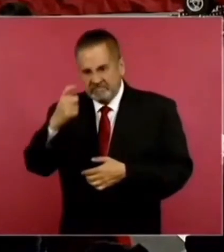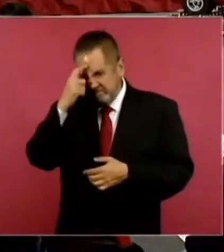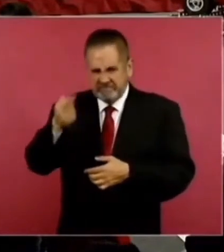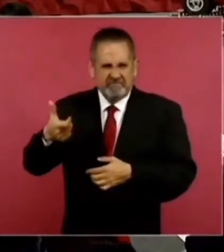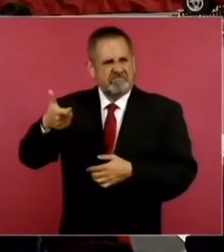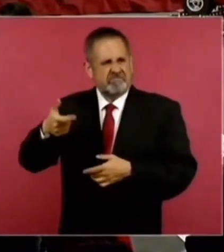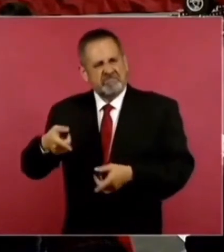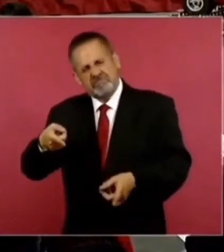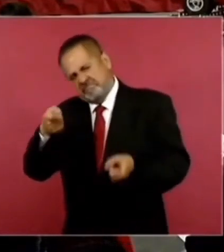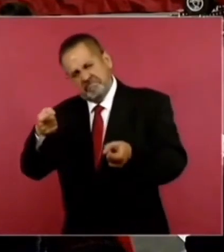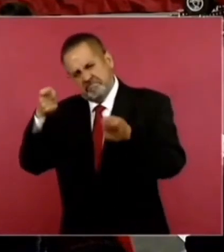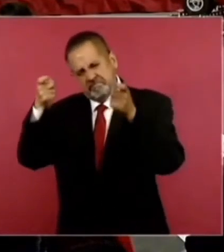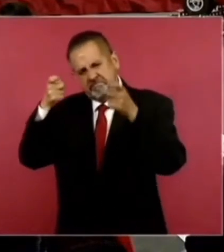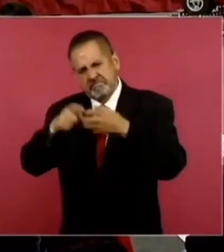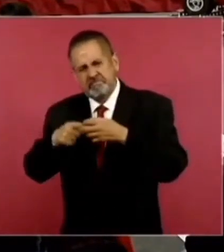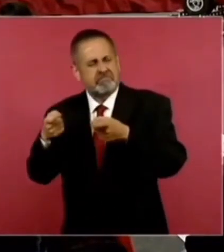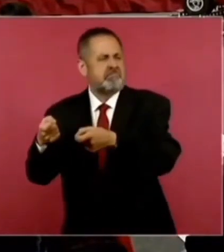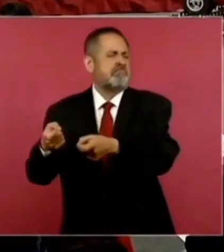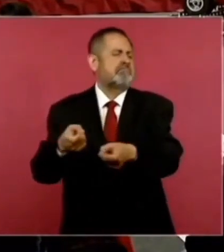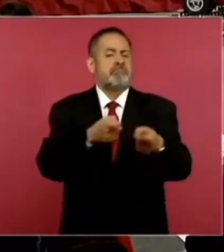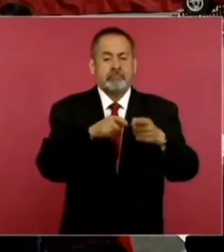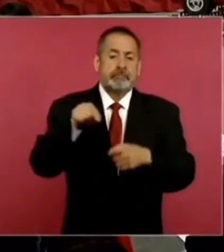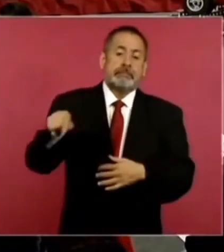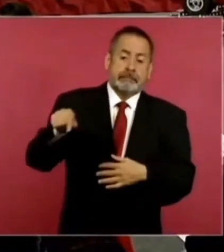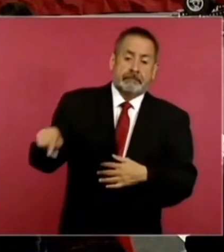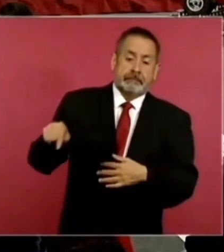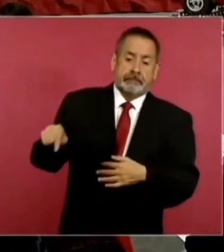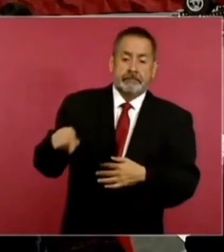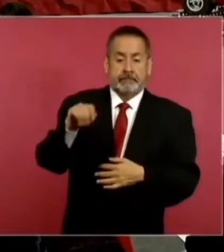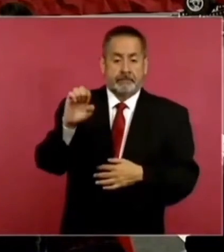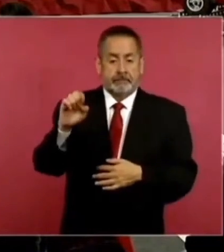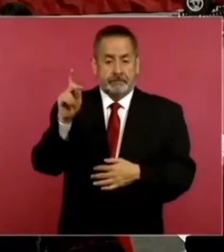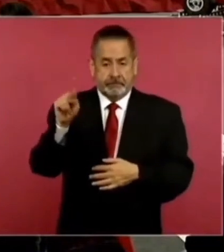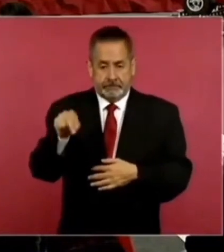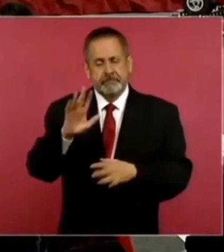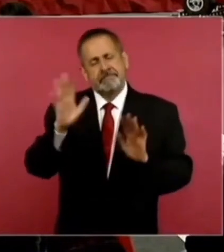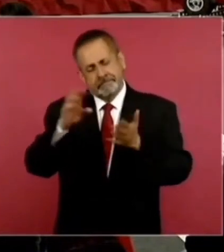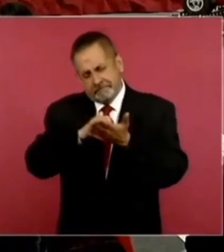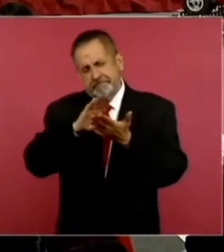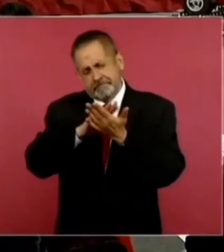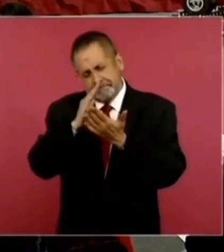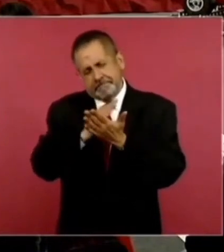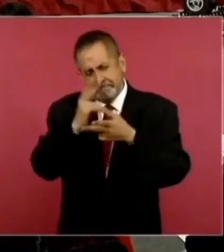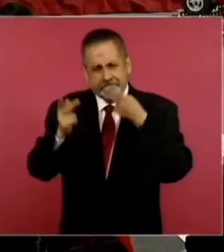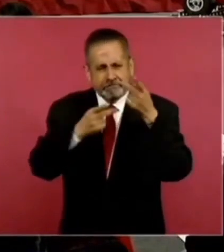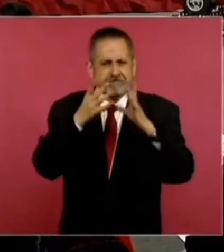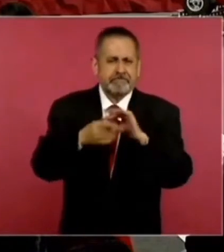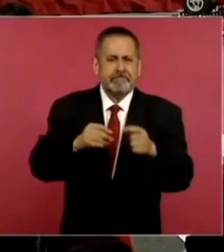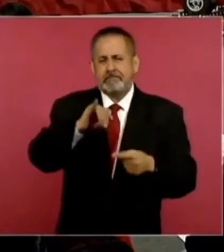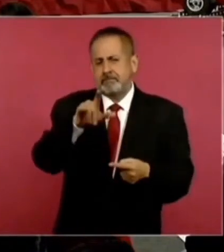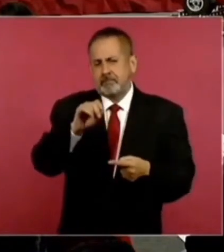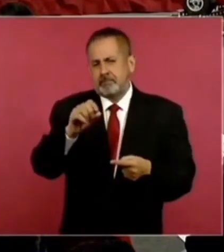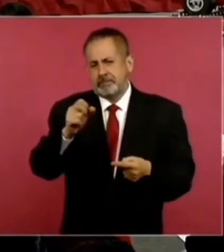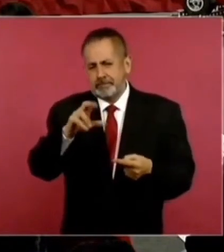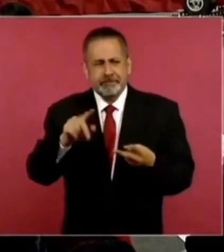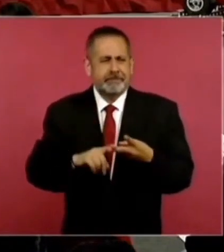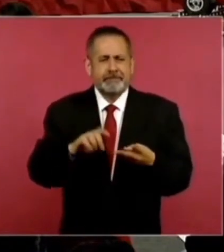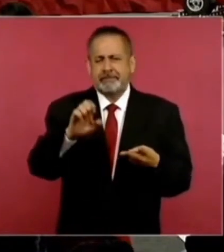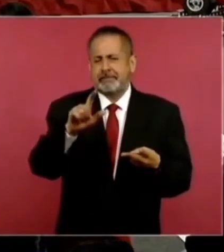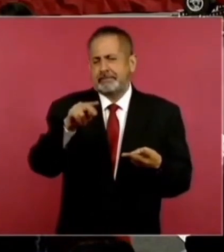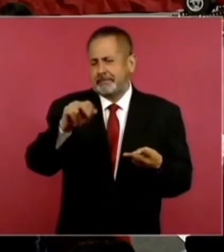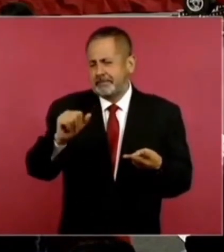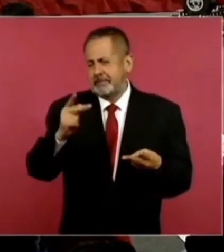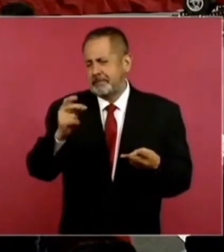fuego. Mucho se ha hablado de ese tema, mucho se ha documentado. Julio Scherer, Elena